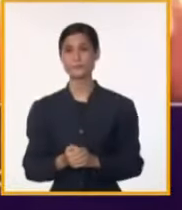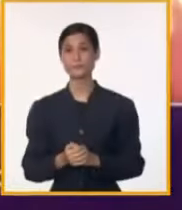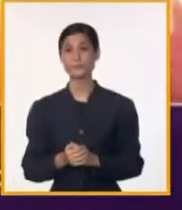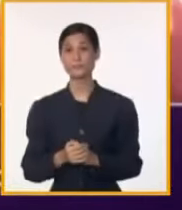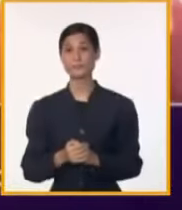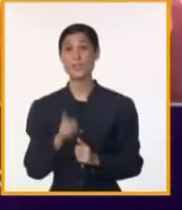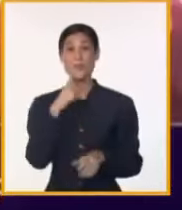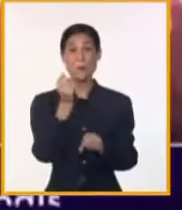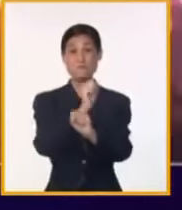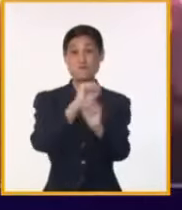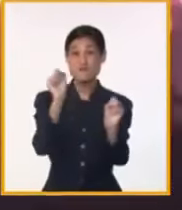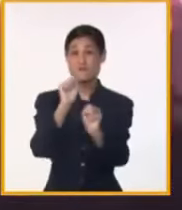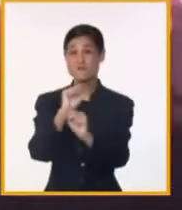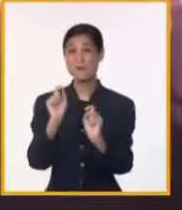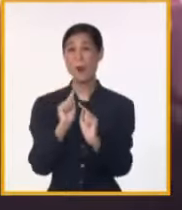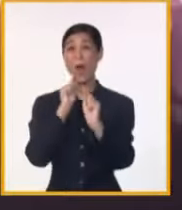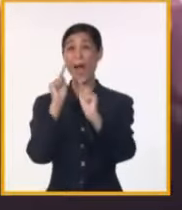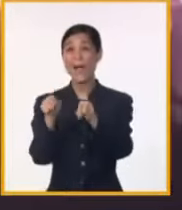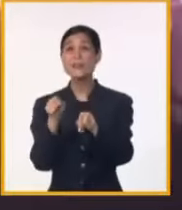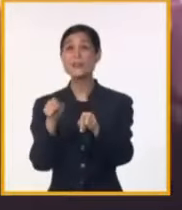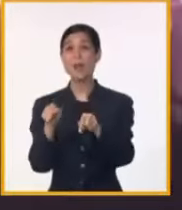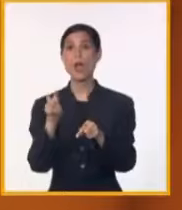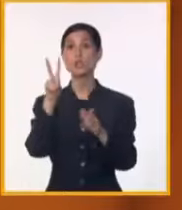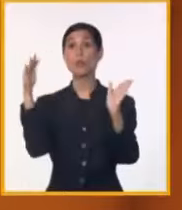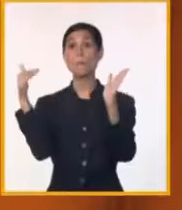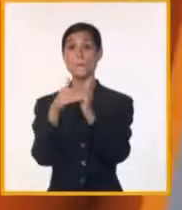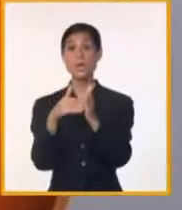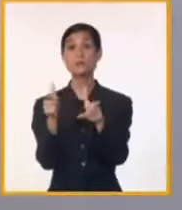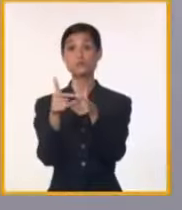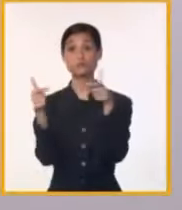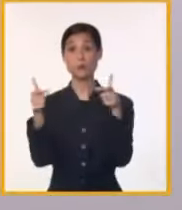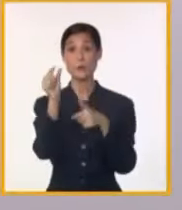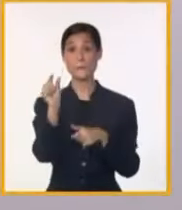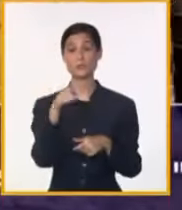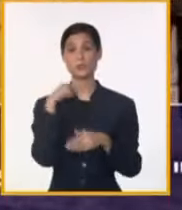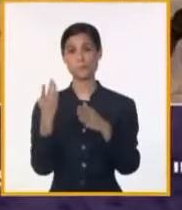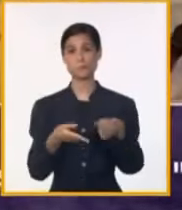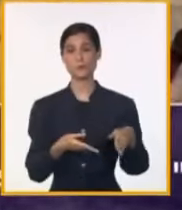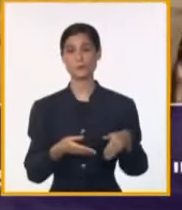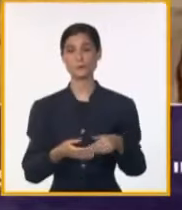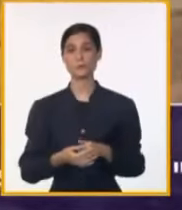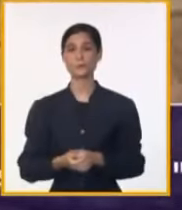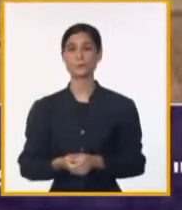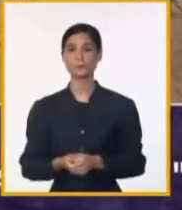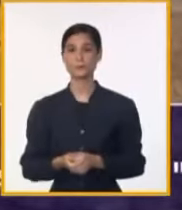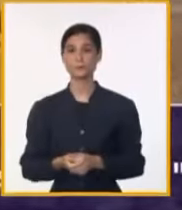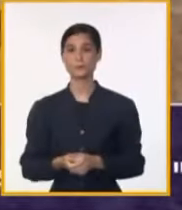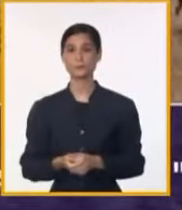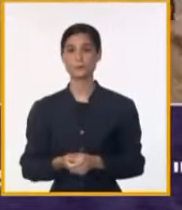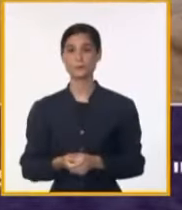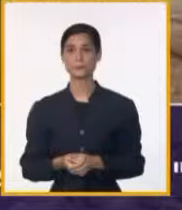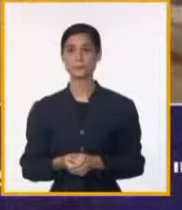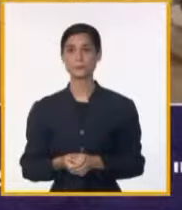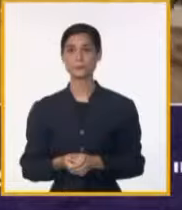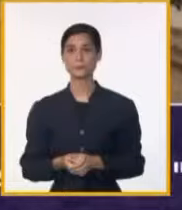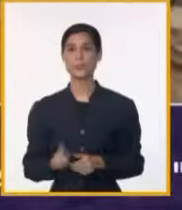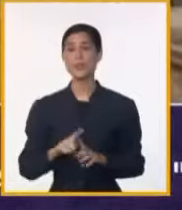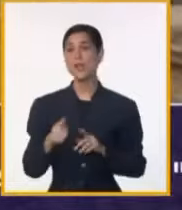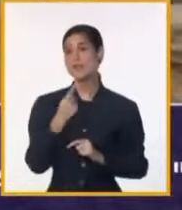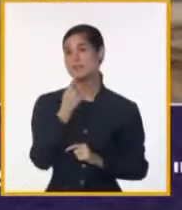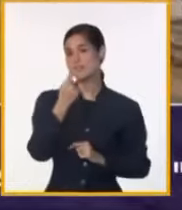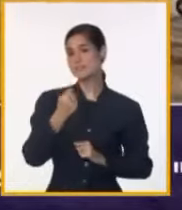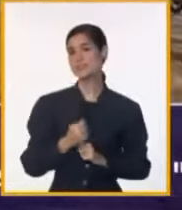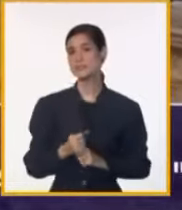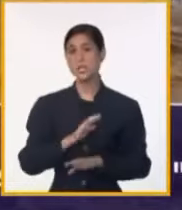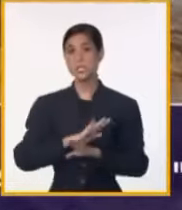dejado ya más de 2000 muertos Benjamin netanyahu dice que la guerra terminará cuando